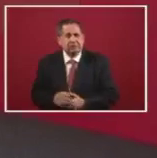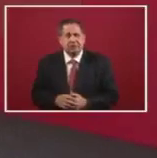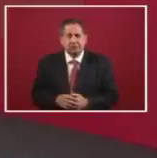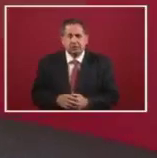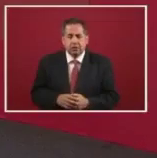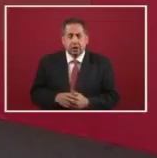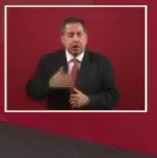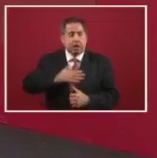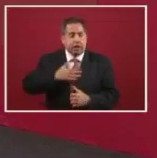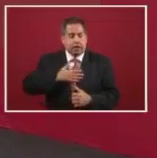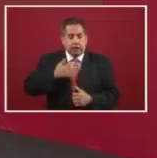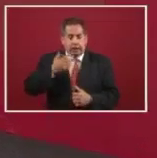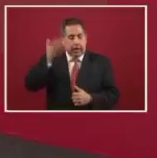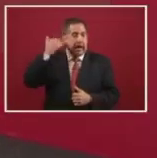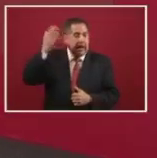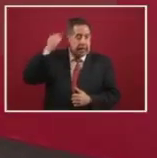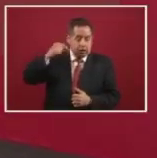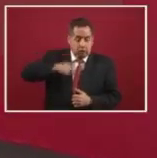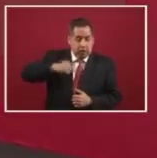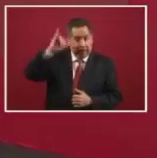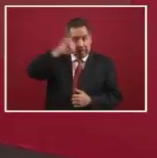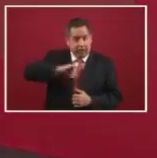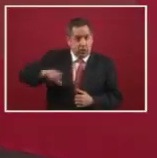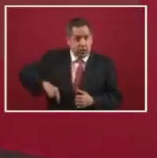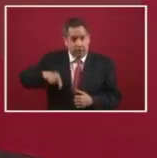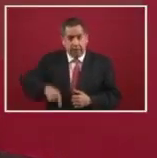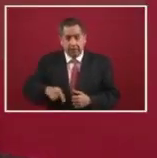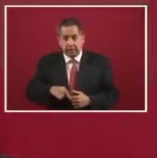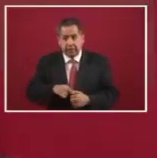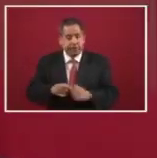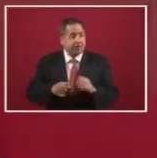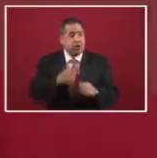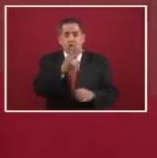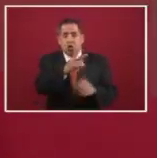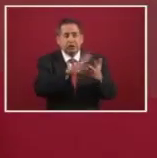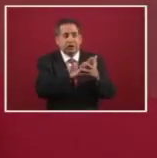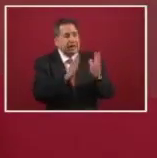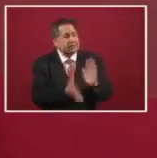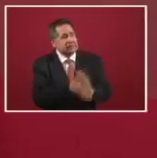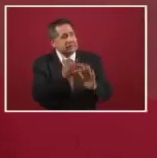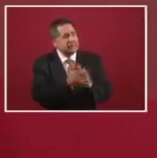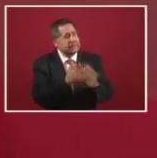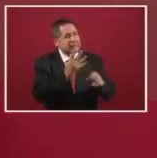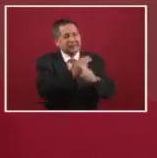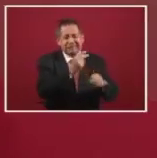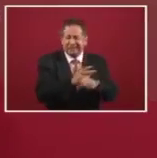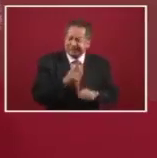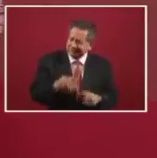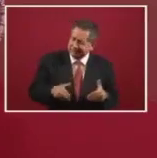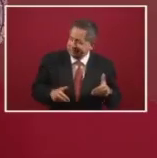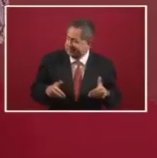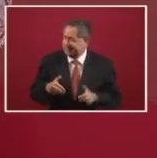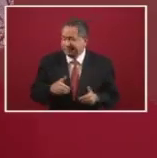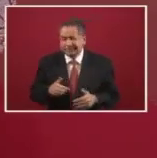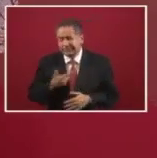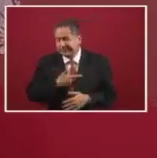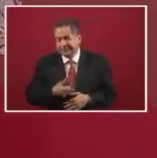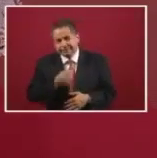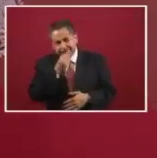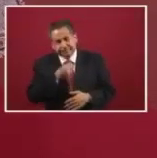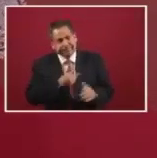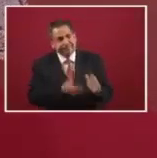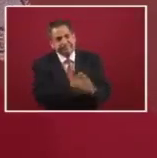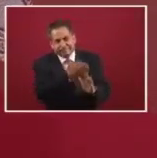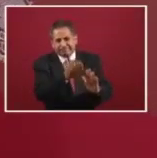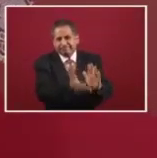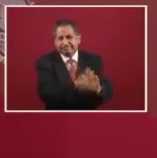A mí me tocó aquí, cuando fui jefe de gobierno, construir dos reclusorios. Me molestaba mucho. Los